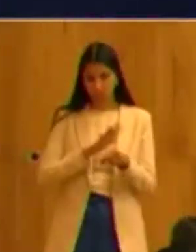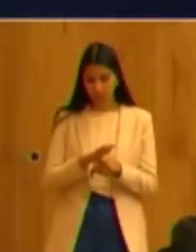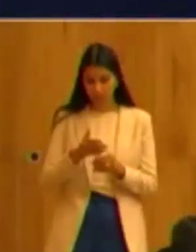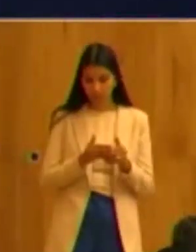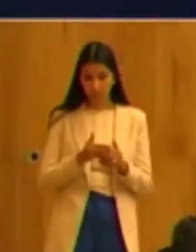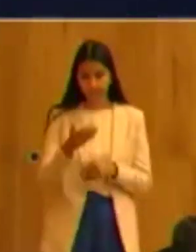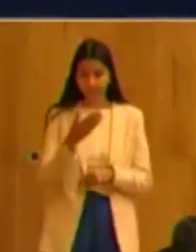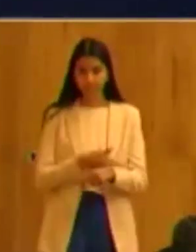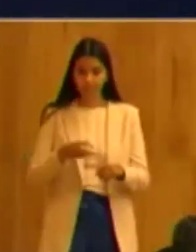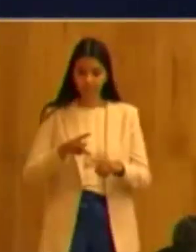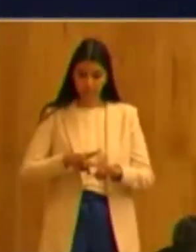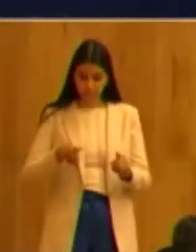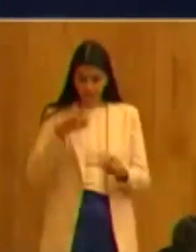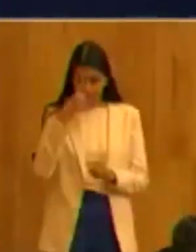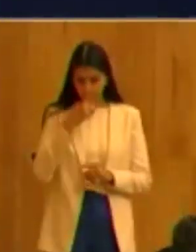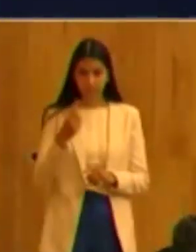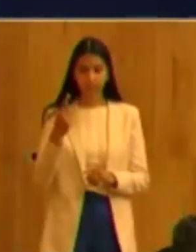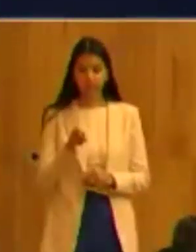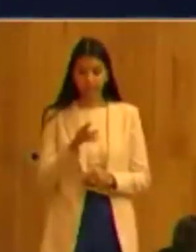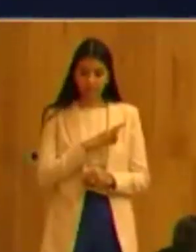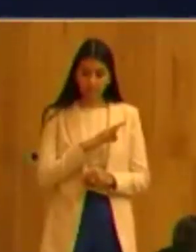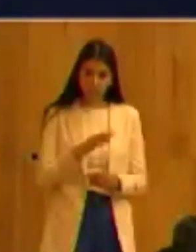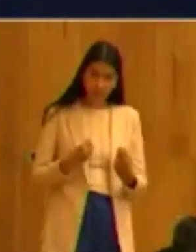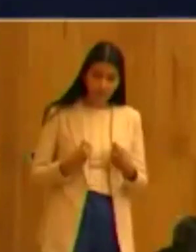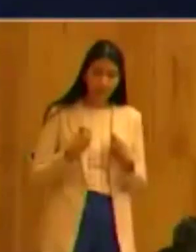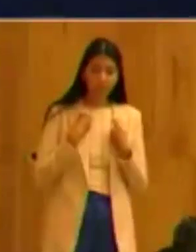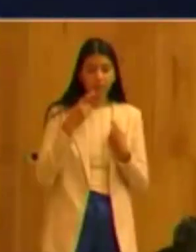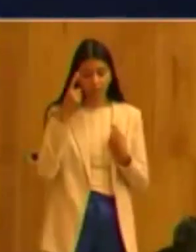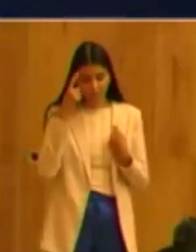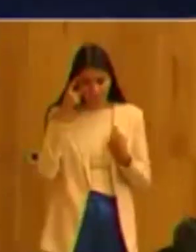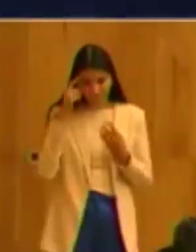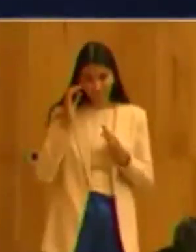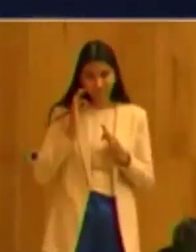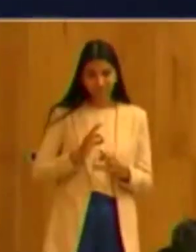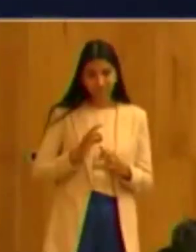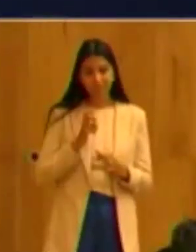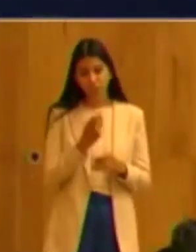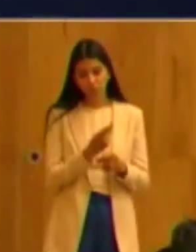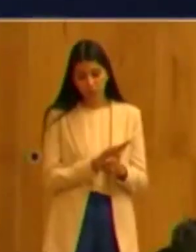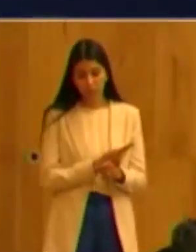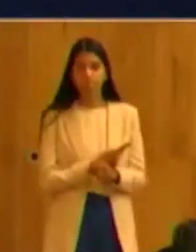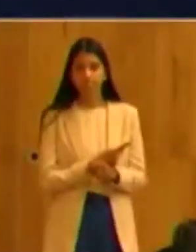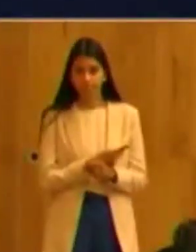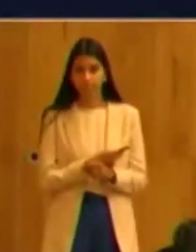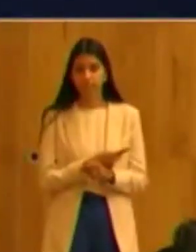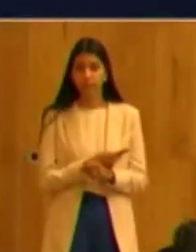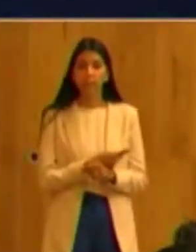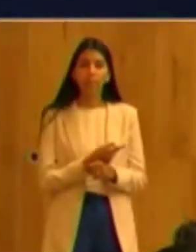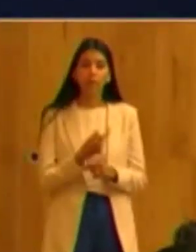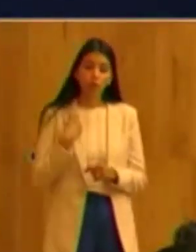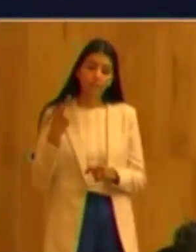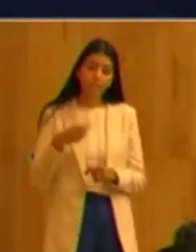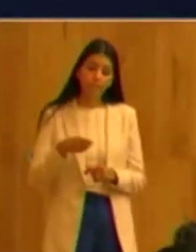diferente para tratar de asimilar y vivir con el hecho. Por lo general las mando a un